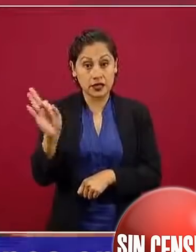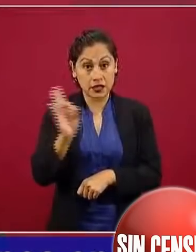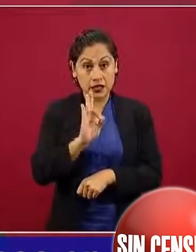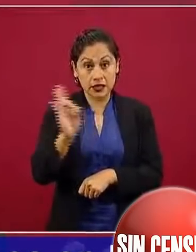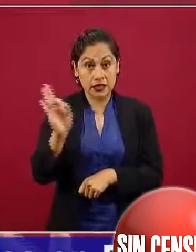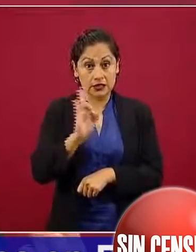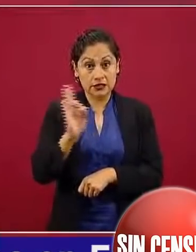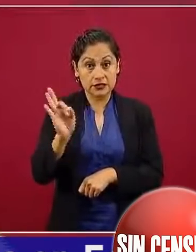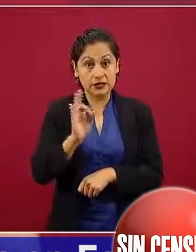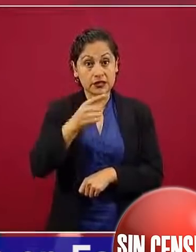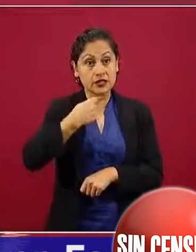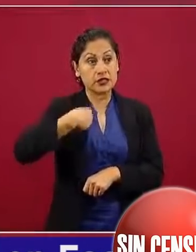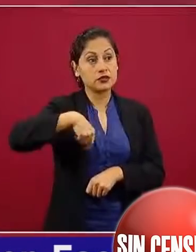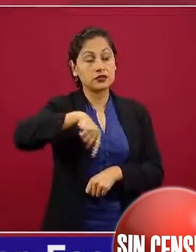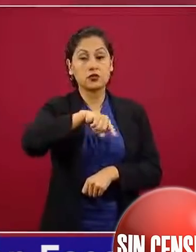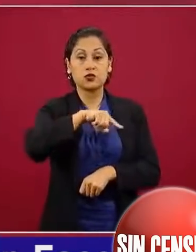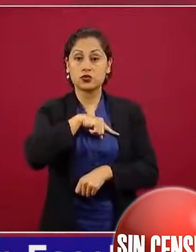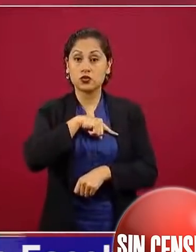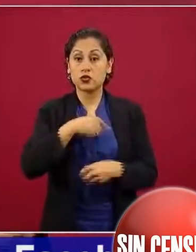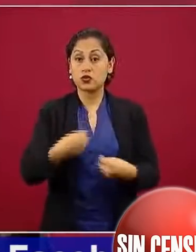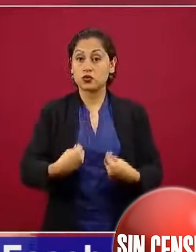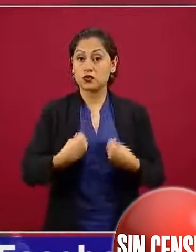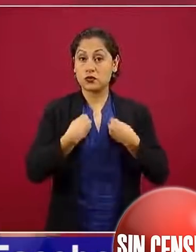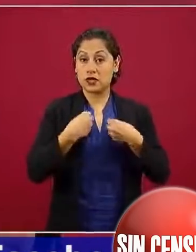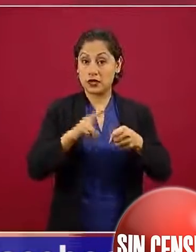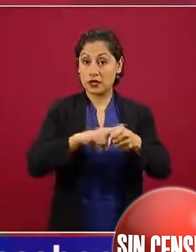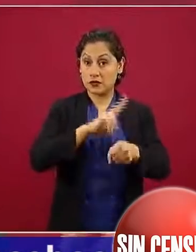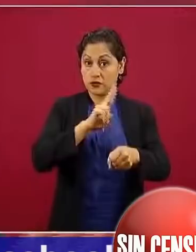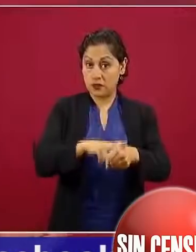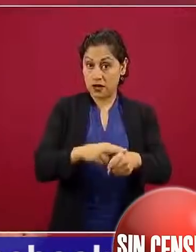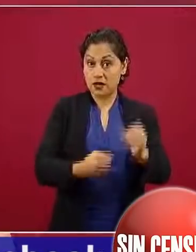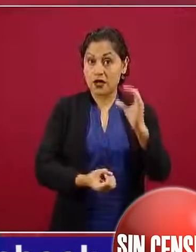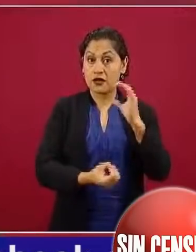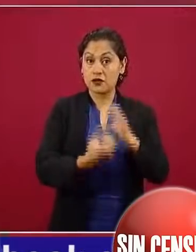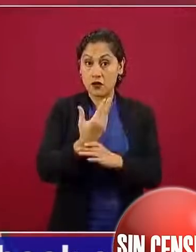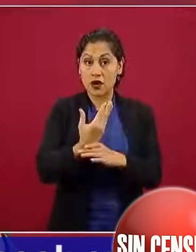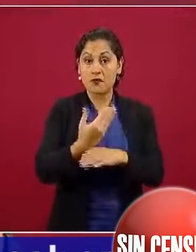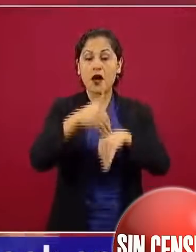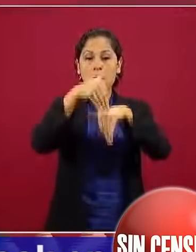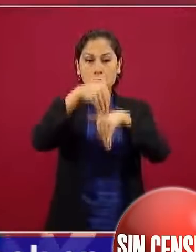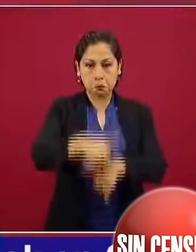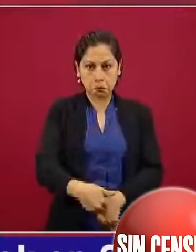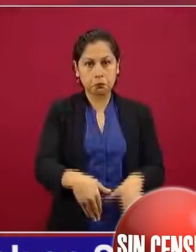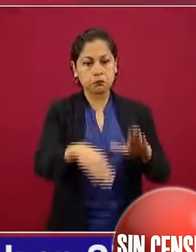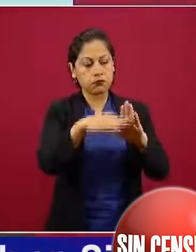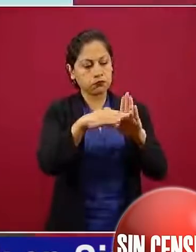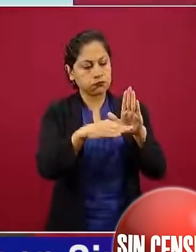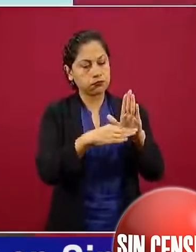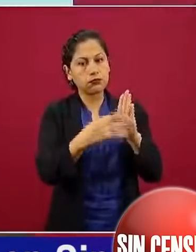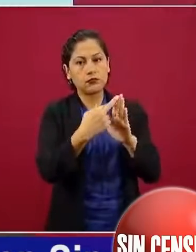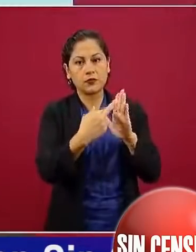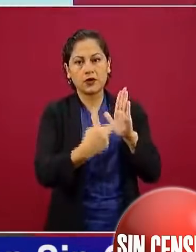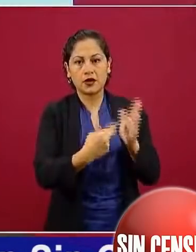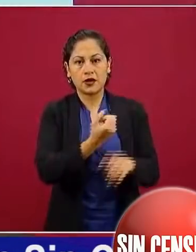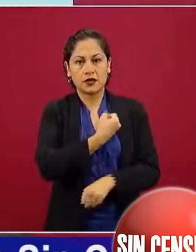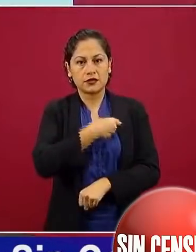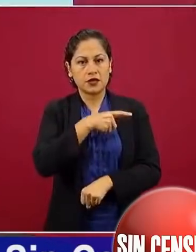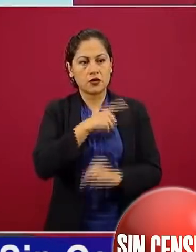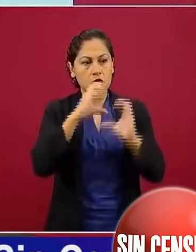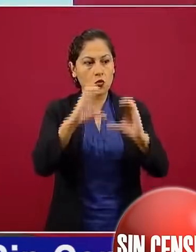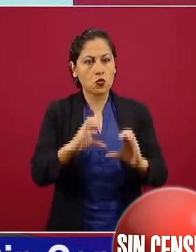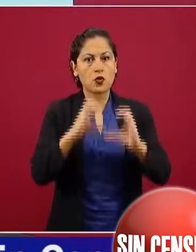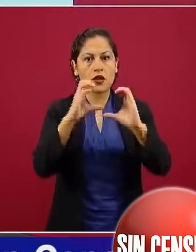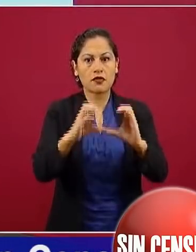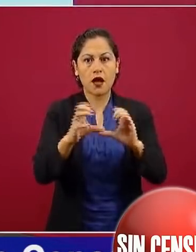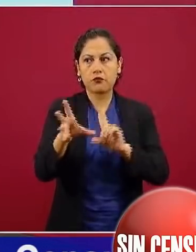logramos mantener esta nueva normalidad con las medidas de reducción del riesgo de